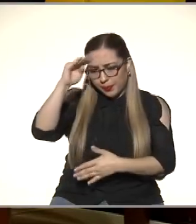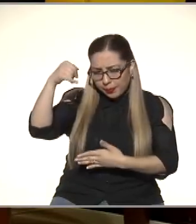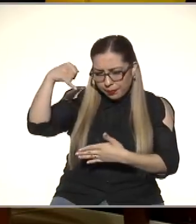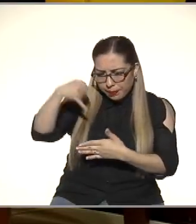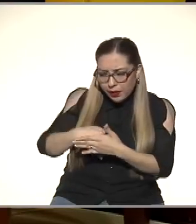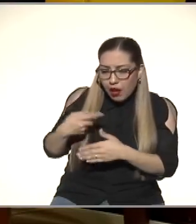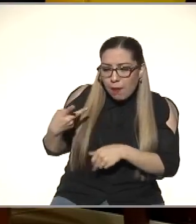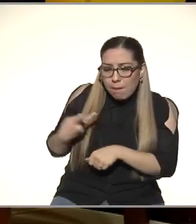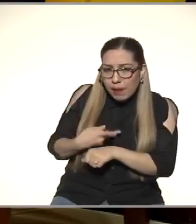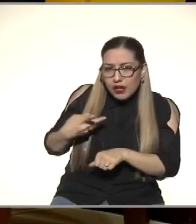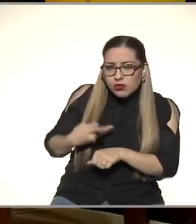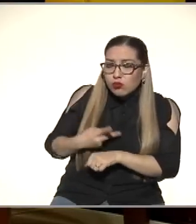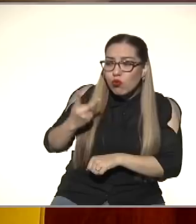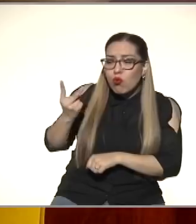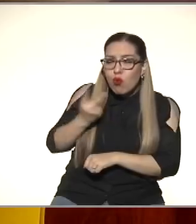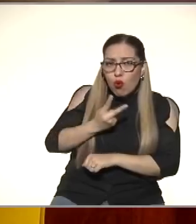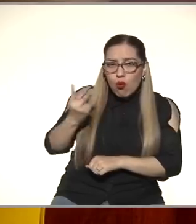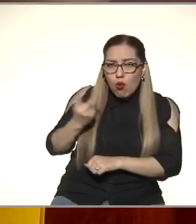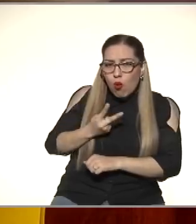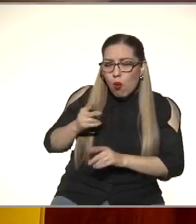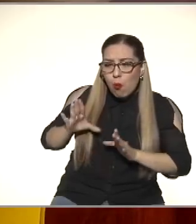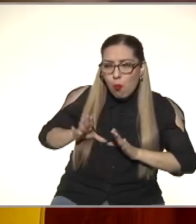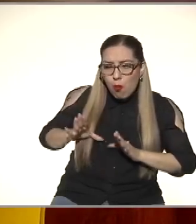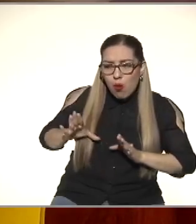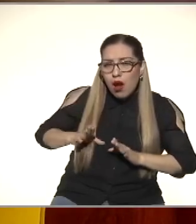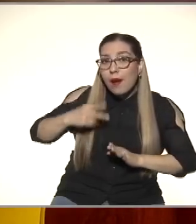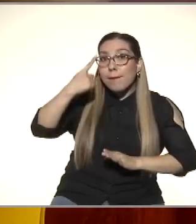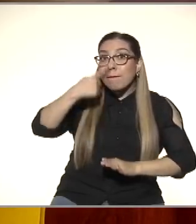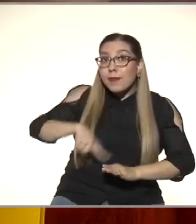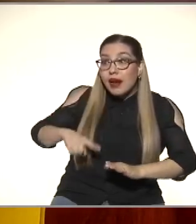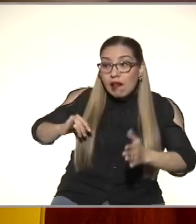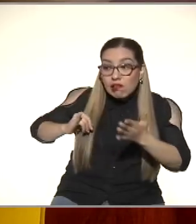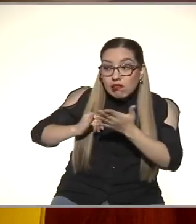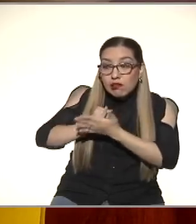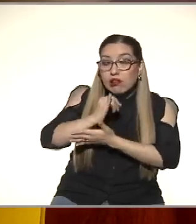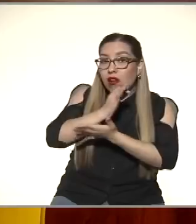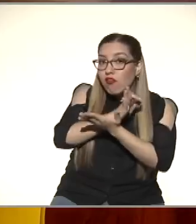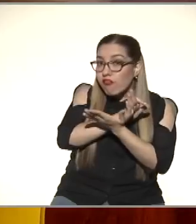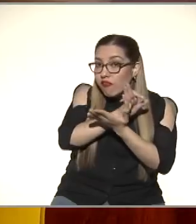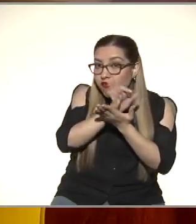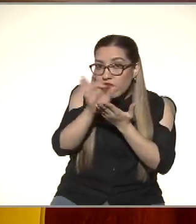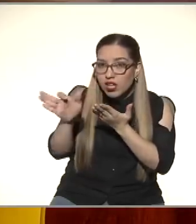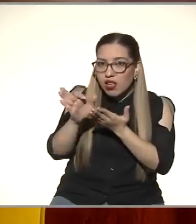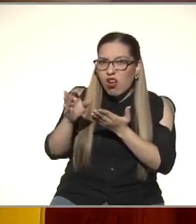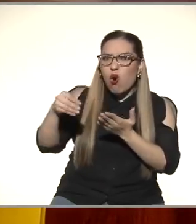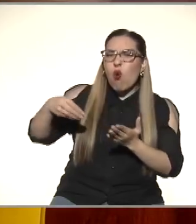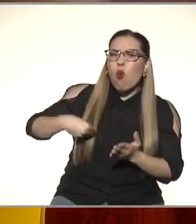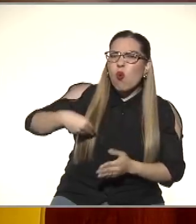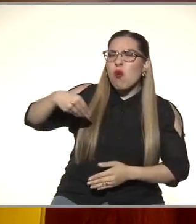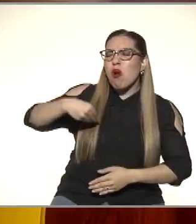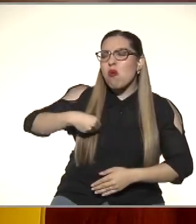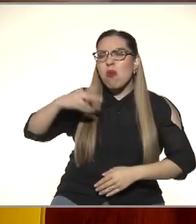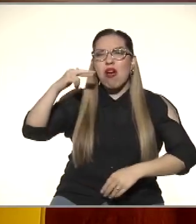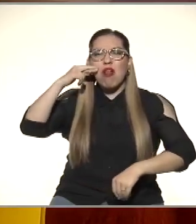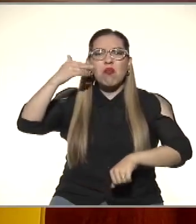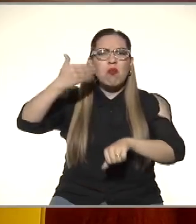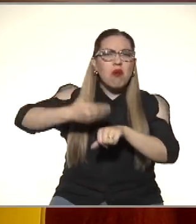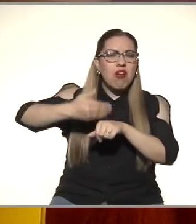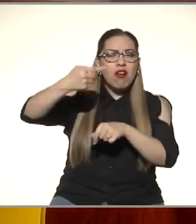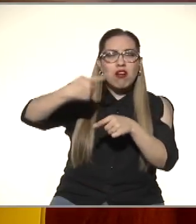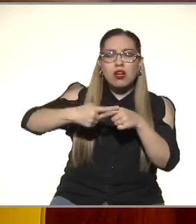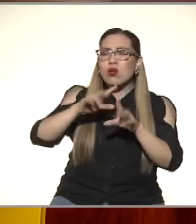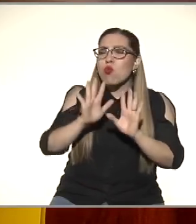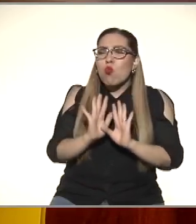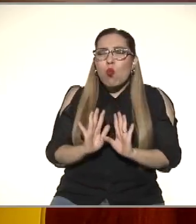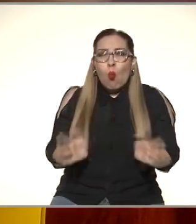la pareja para que se generara la infidelidad, no en ánimos de buscar culpables ni responsables, pero